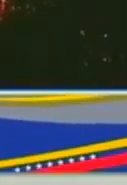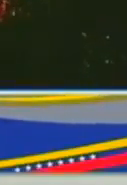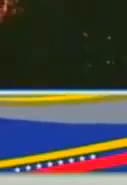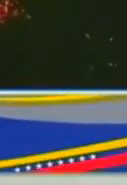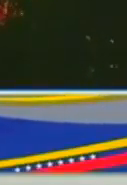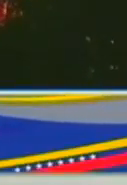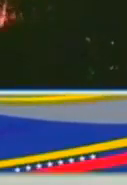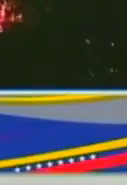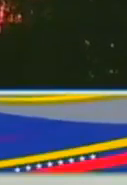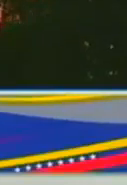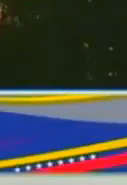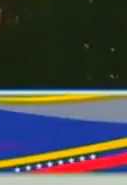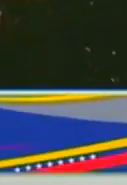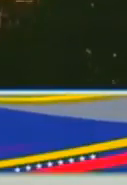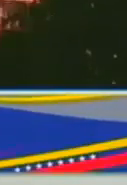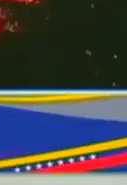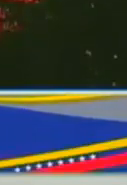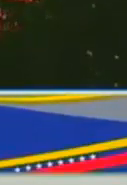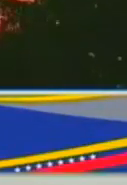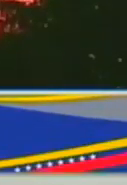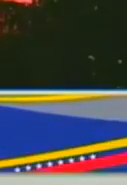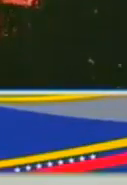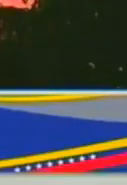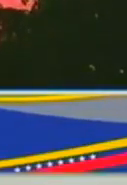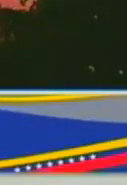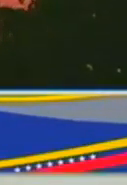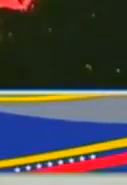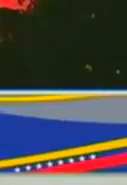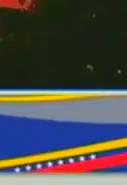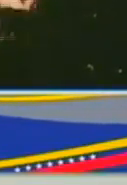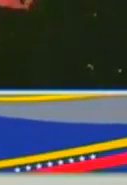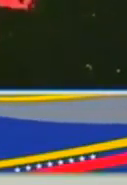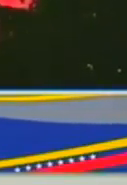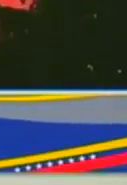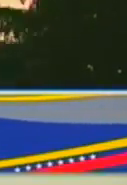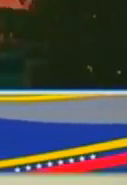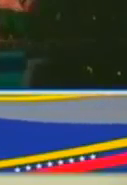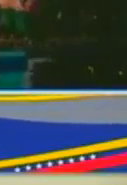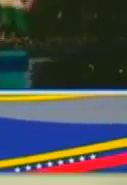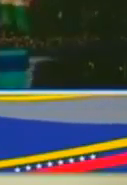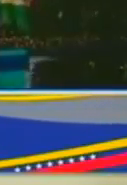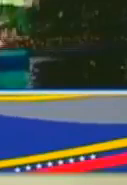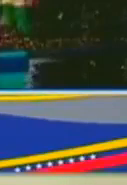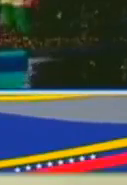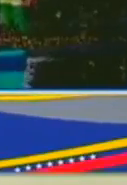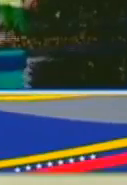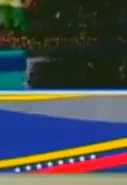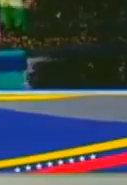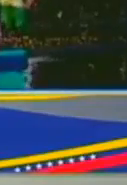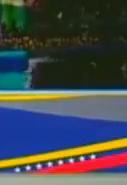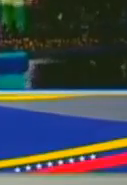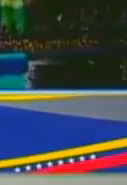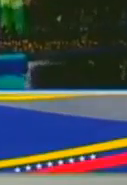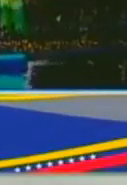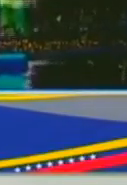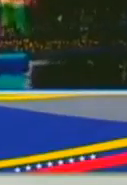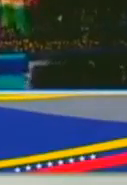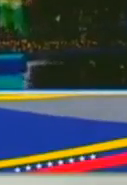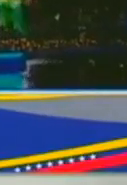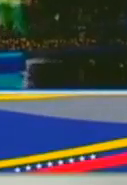200 y luego del Movimiento Quinta República, era el enlace con el Estado Zulia.